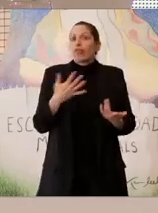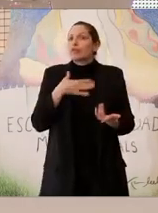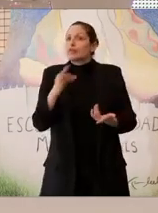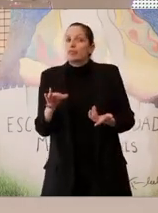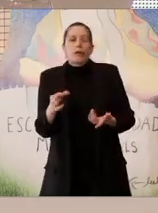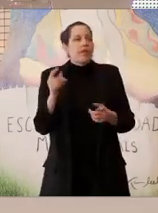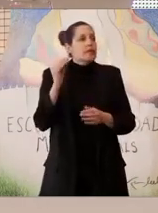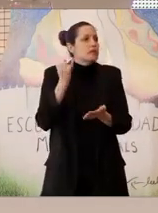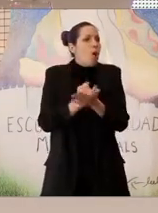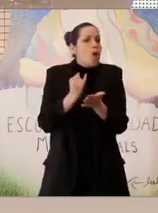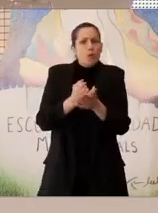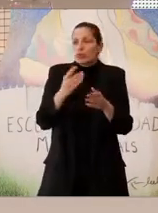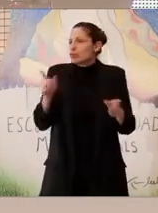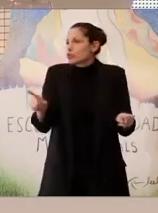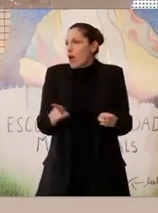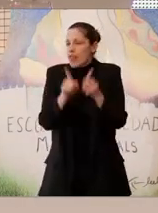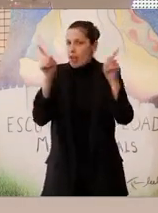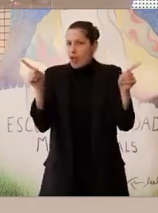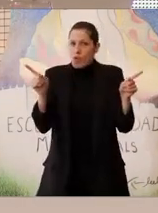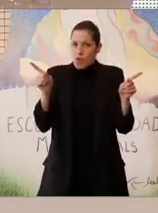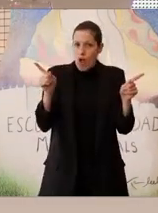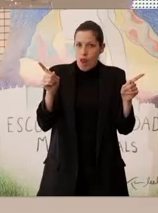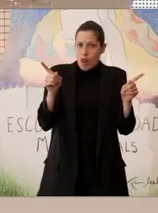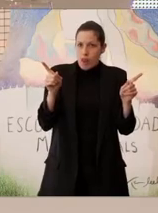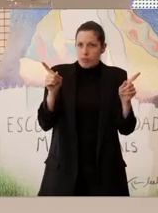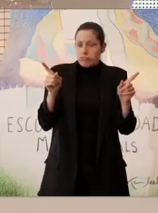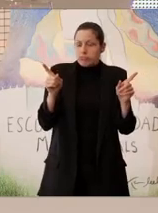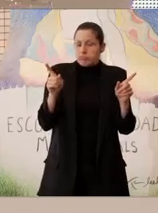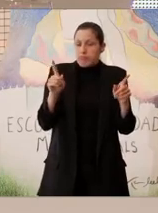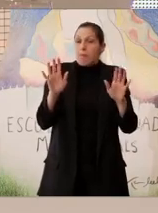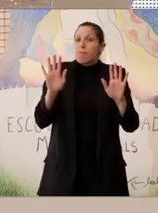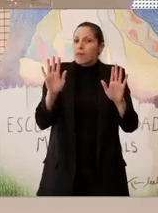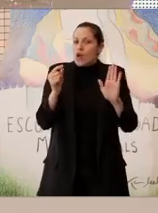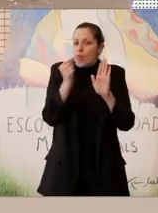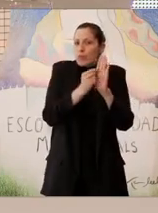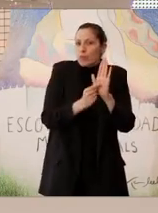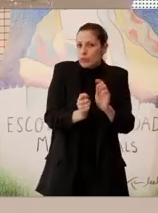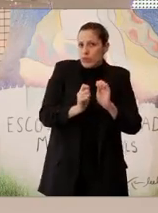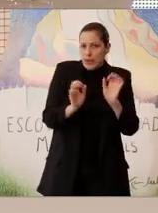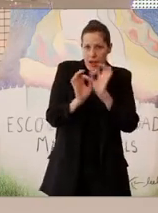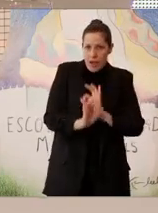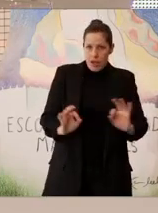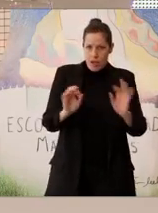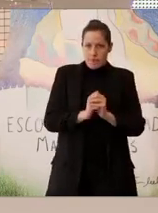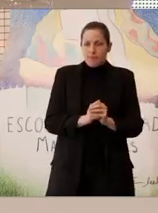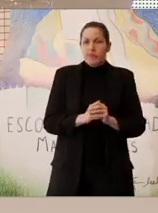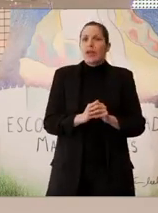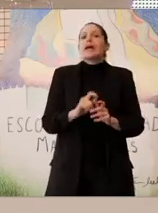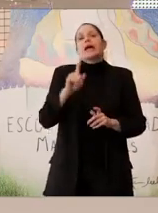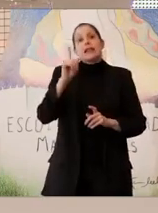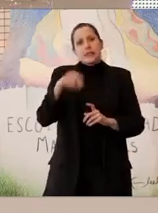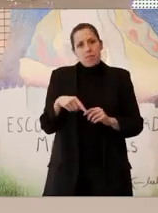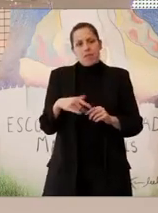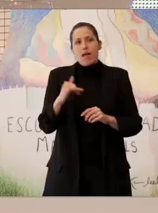y aparte las que usted considere, pero estas no se computan a efectos de número. ¿Qué pasa? Una de las normas que prevé el plan es que sea formación online. ¿Por